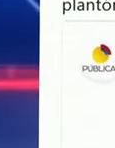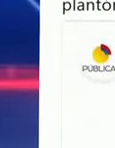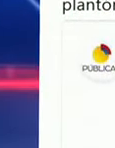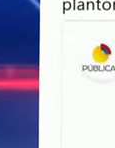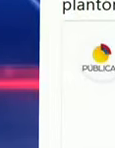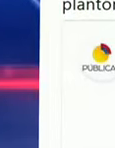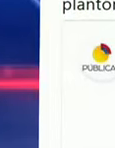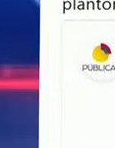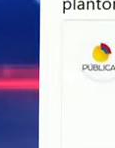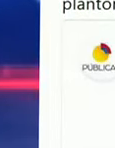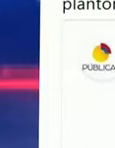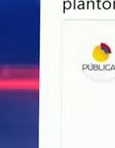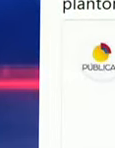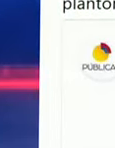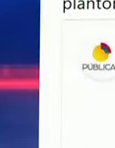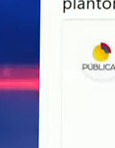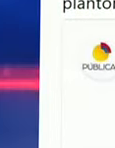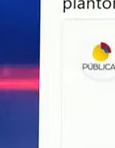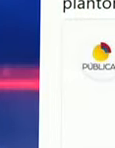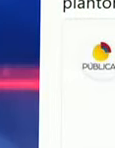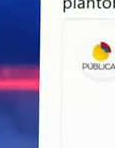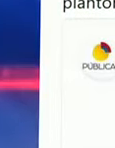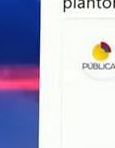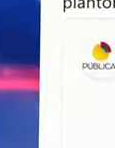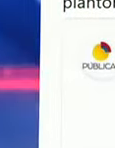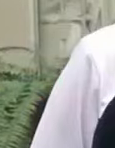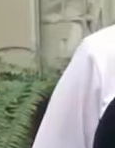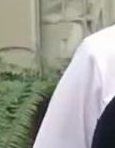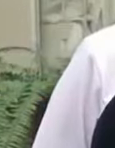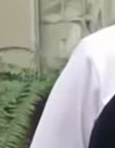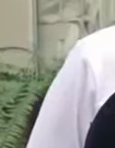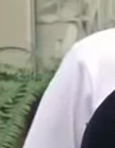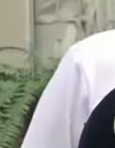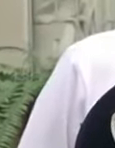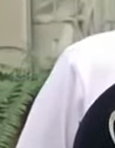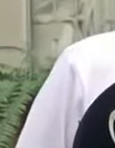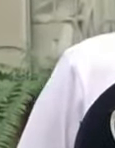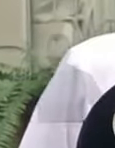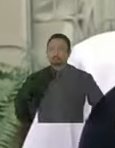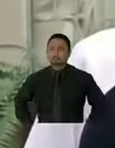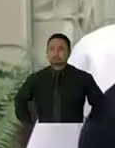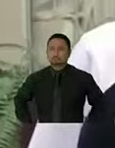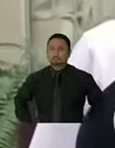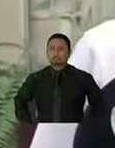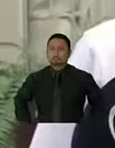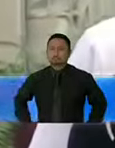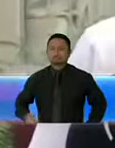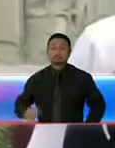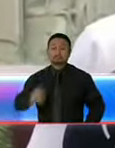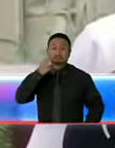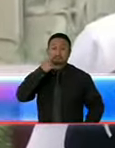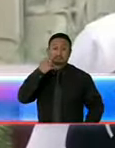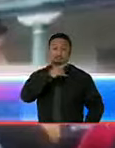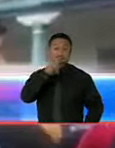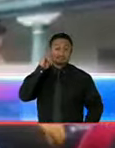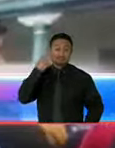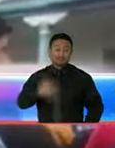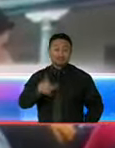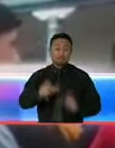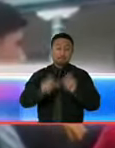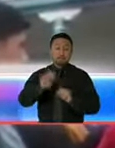10:30, haciendo un plantón por nuestros niños. Te esperamos. Por otro lado, en horas de la tarde, el padre de la menor se dirigió a decenas